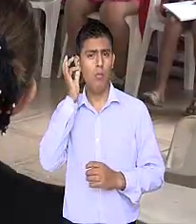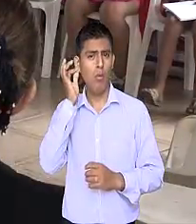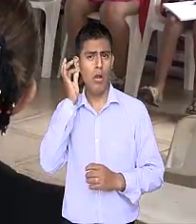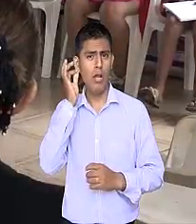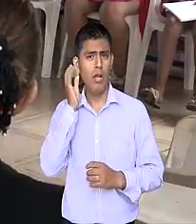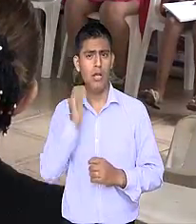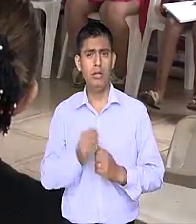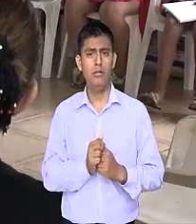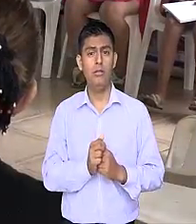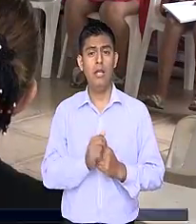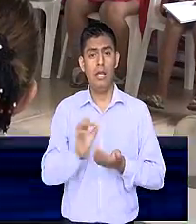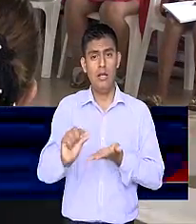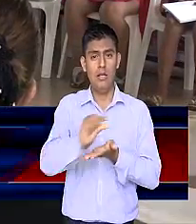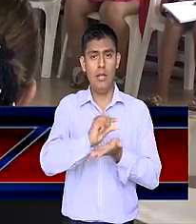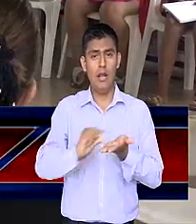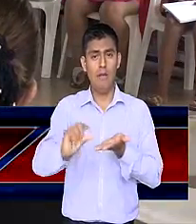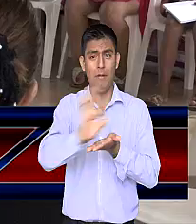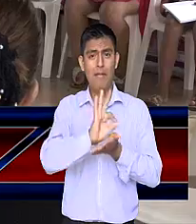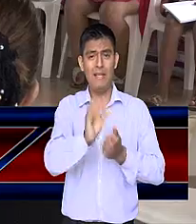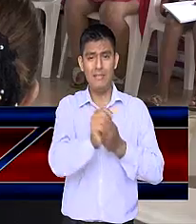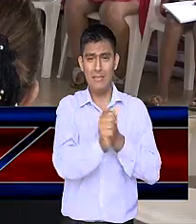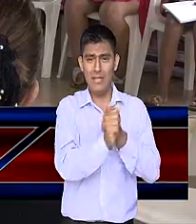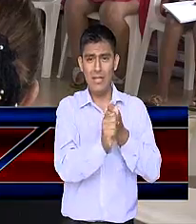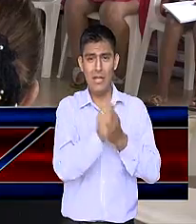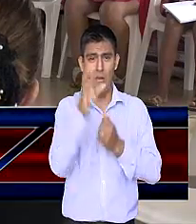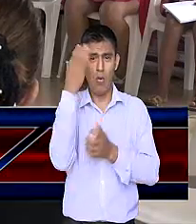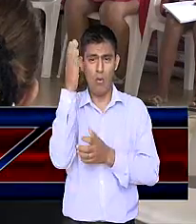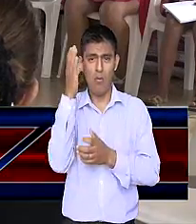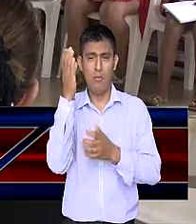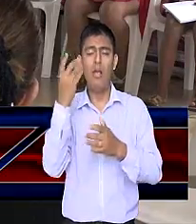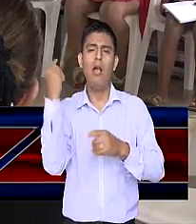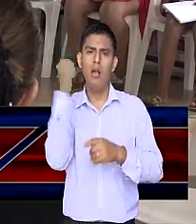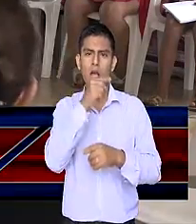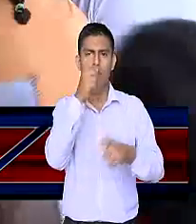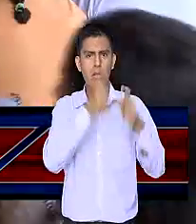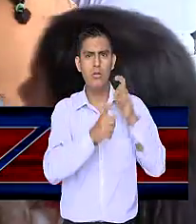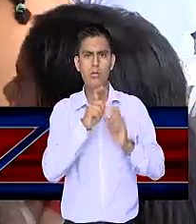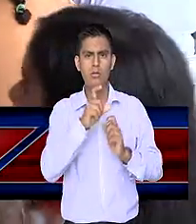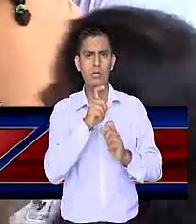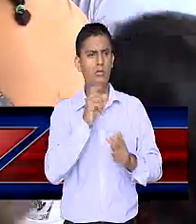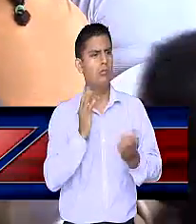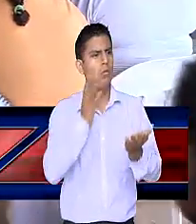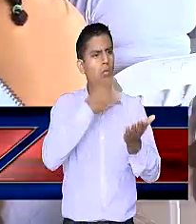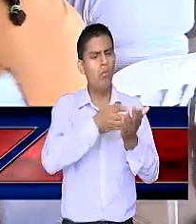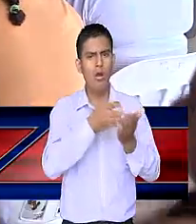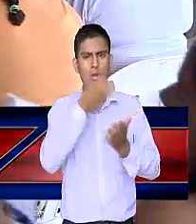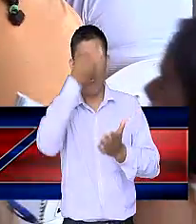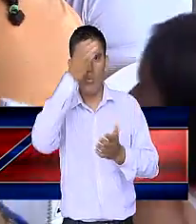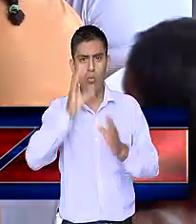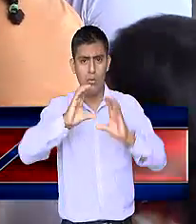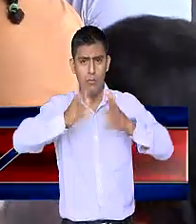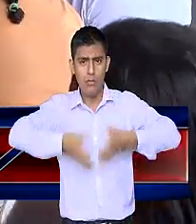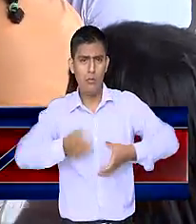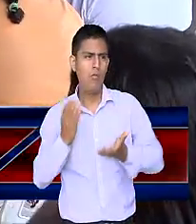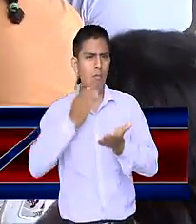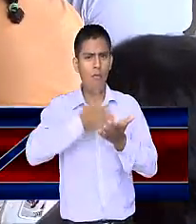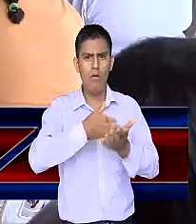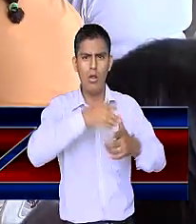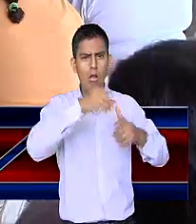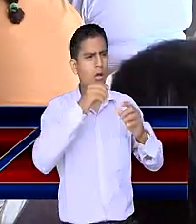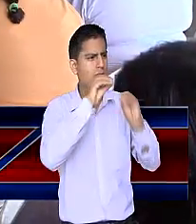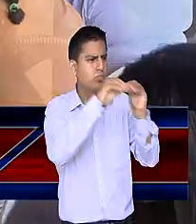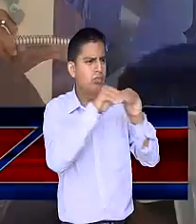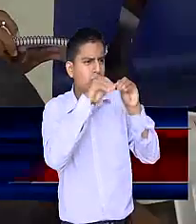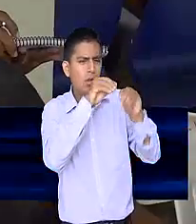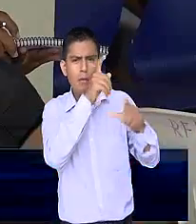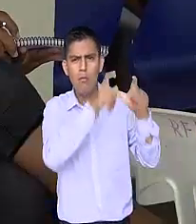50 mujeres de la fronteriza parroquia General Farfán fueron capacitadas por el municipio de Lago Agrio a través de la Dirección de Educación, Cultura y de la Oficina de Equidad